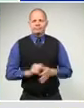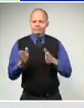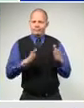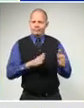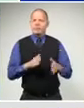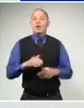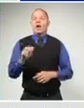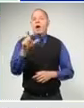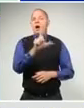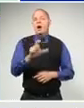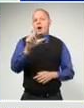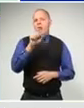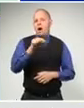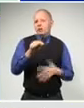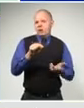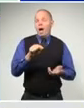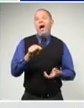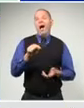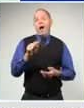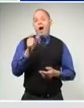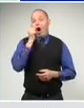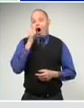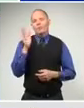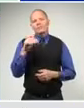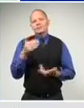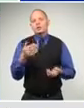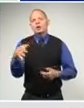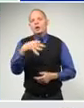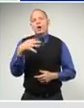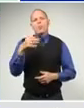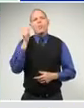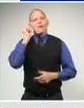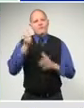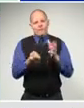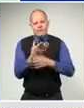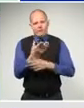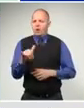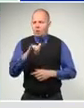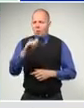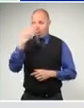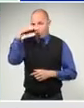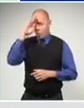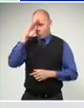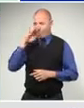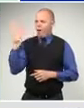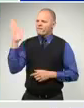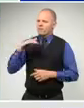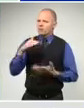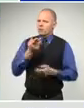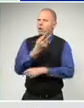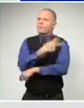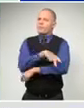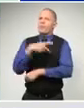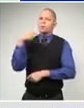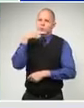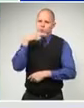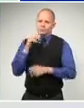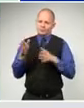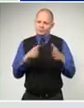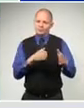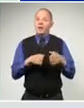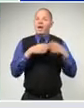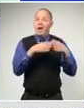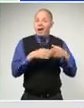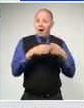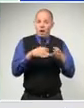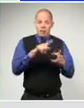caso del municipio Florida, en este caso un viajero cubano procedente de Rusia. En Granma se diagnostican